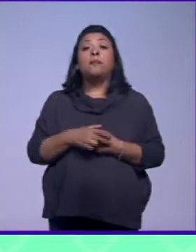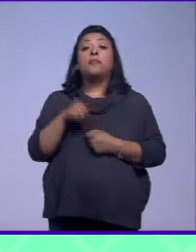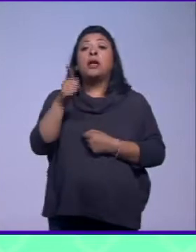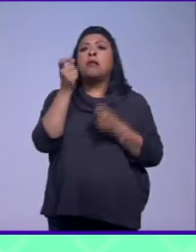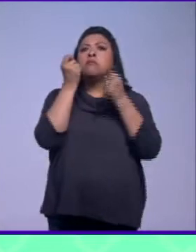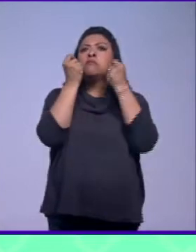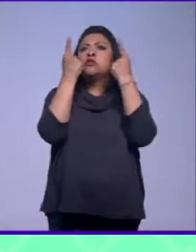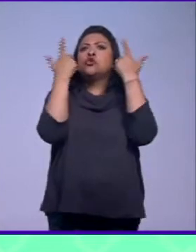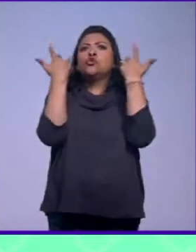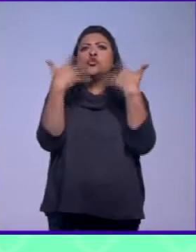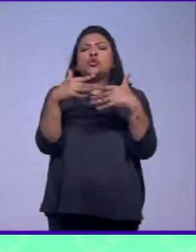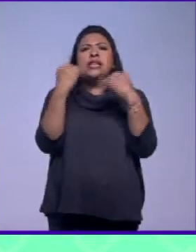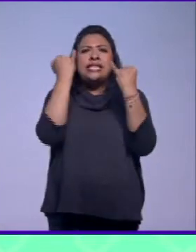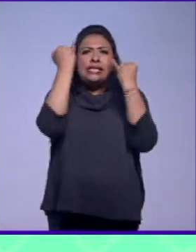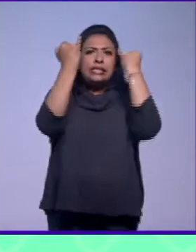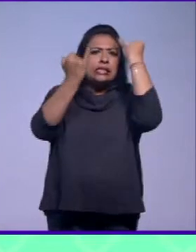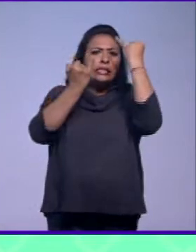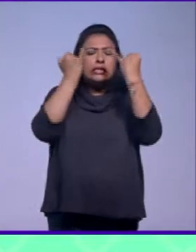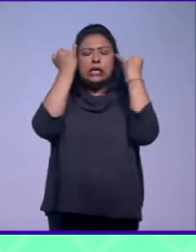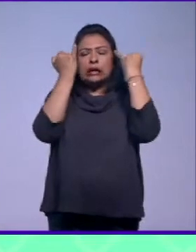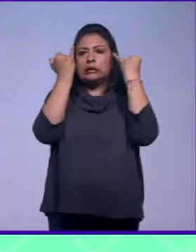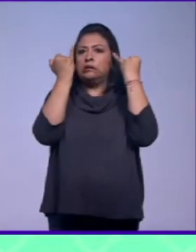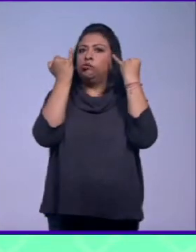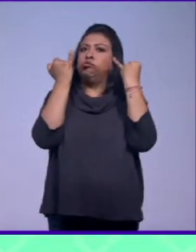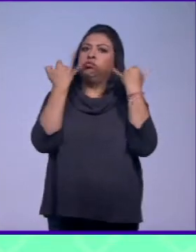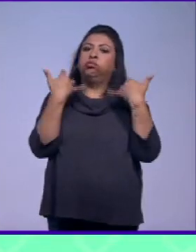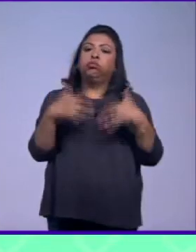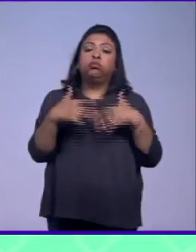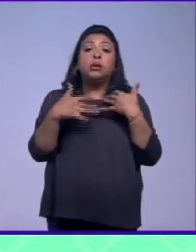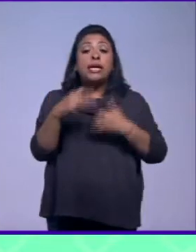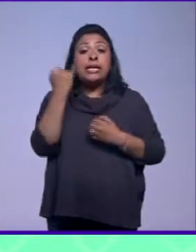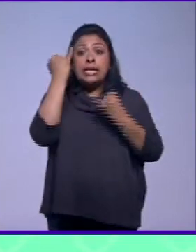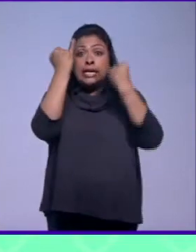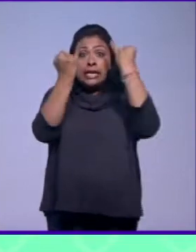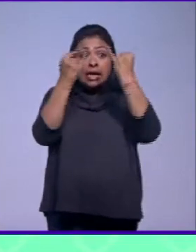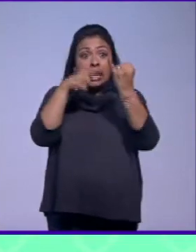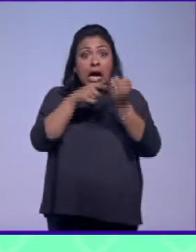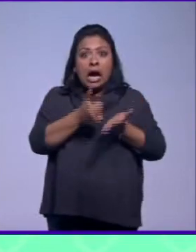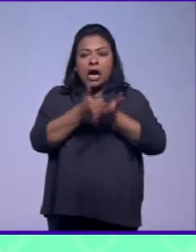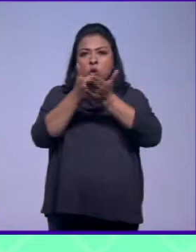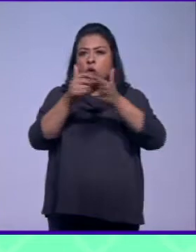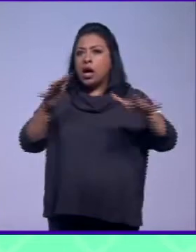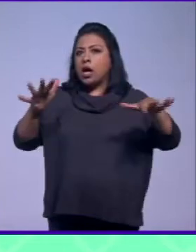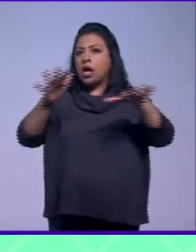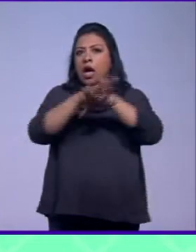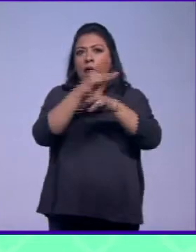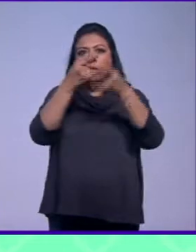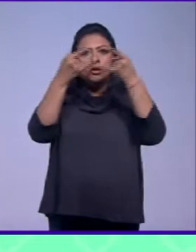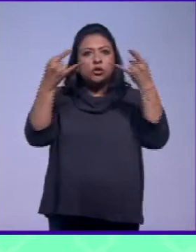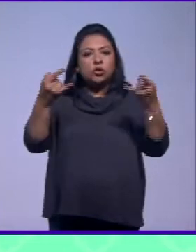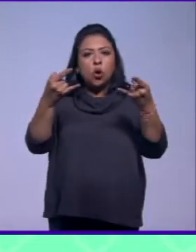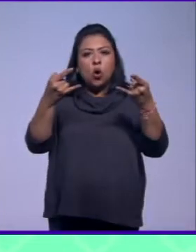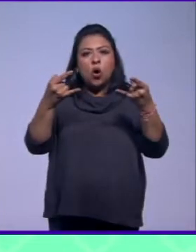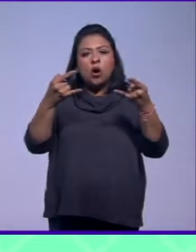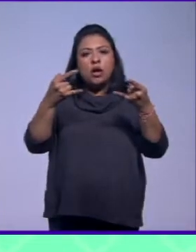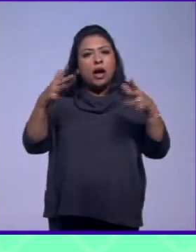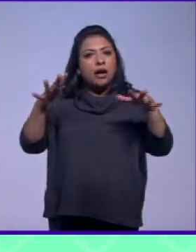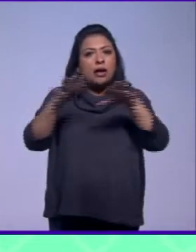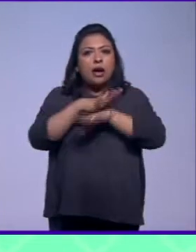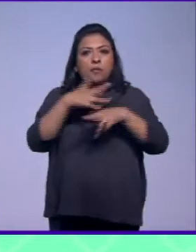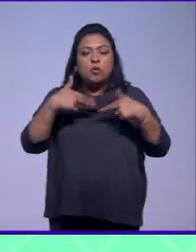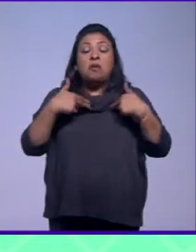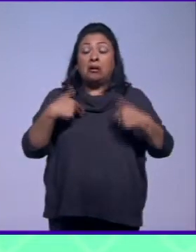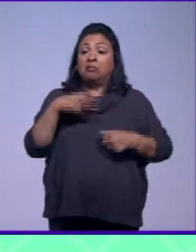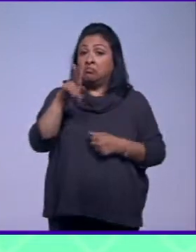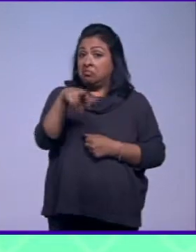admirado mucho las ideas consideraba que las ideas pueden mover cambiar la historia mover la humanidad y así es